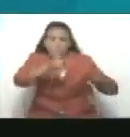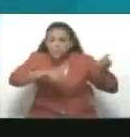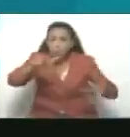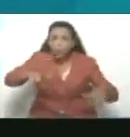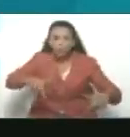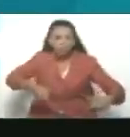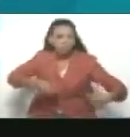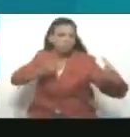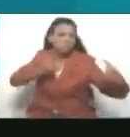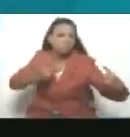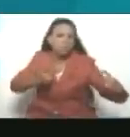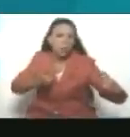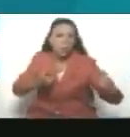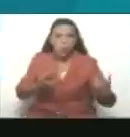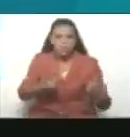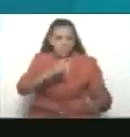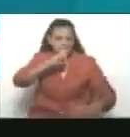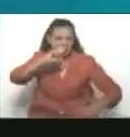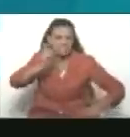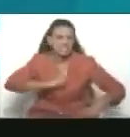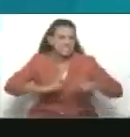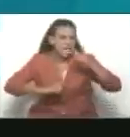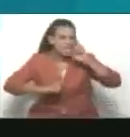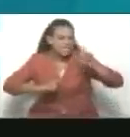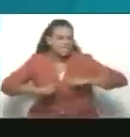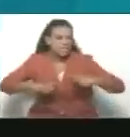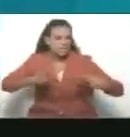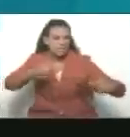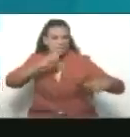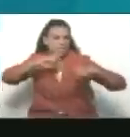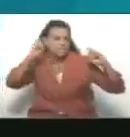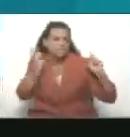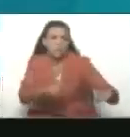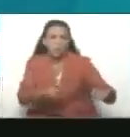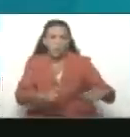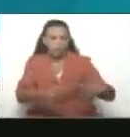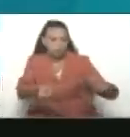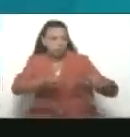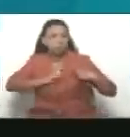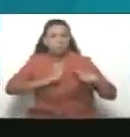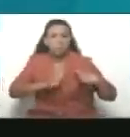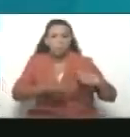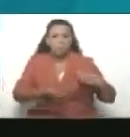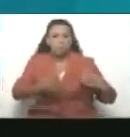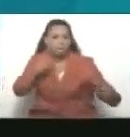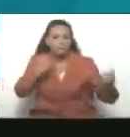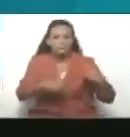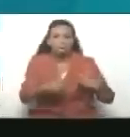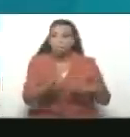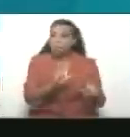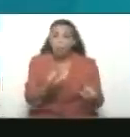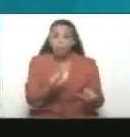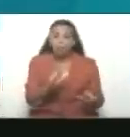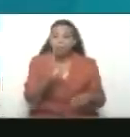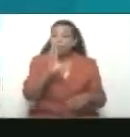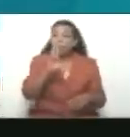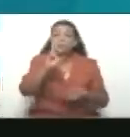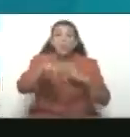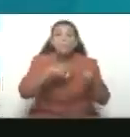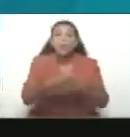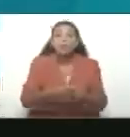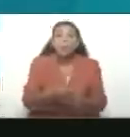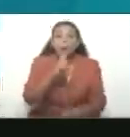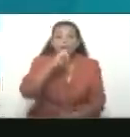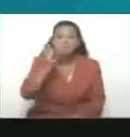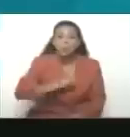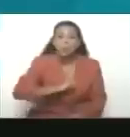nadie siembre el odio el fascismo y la división entre los venezolanos otra vez dile no al odio al